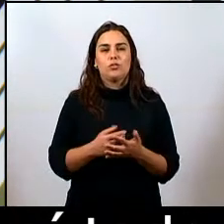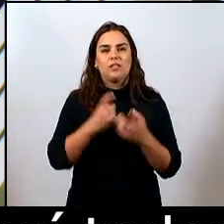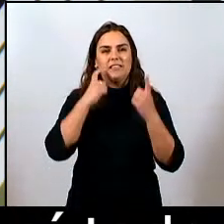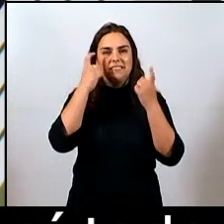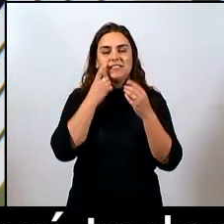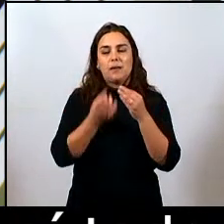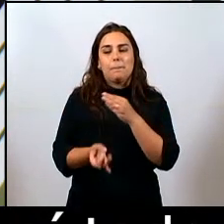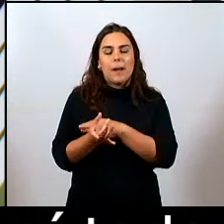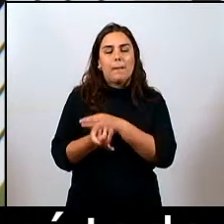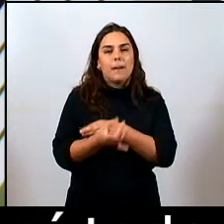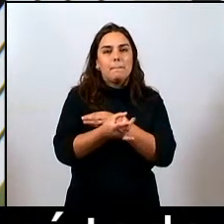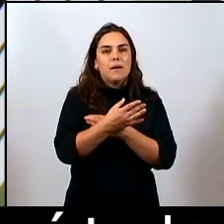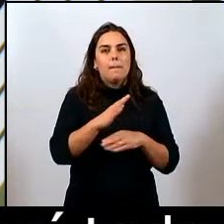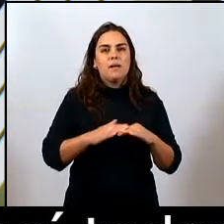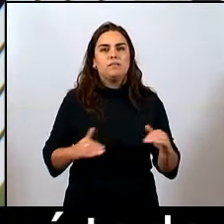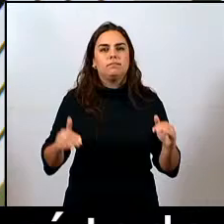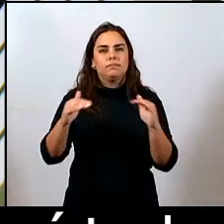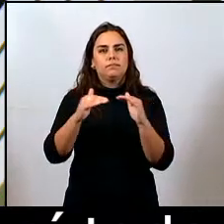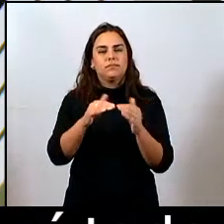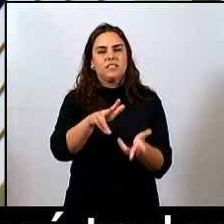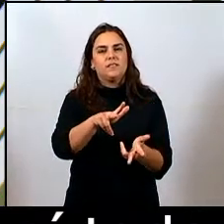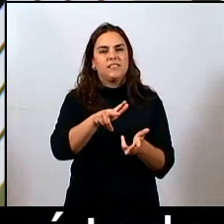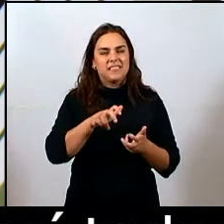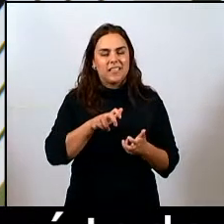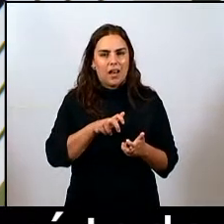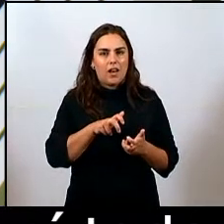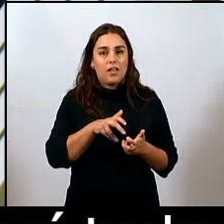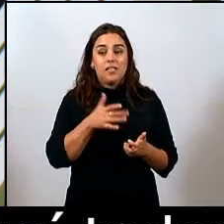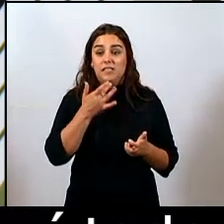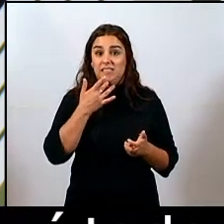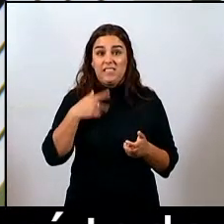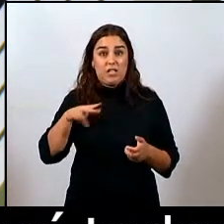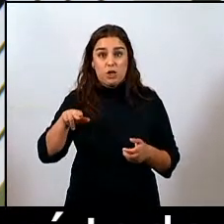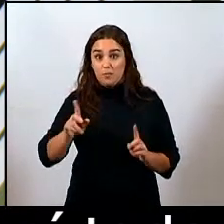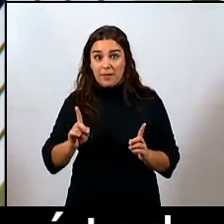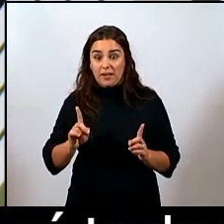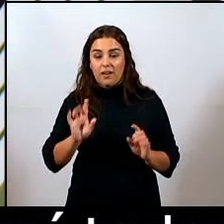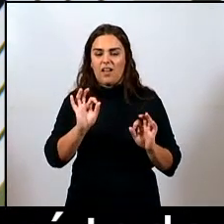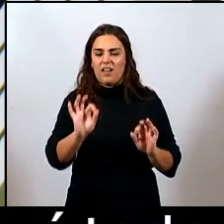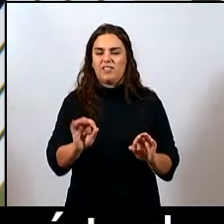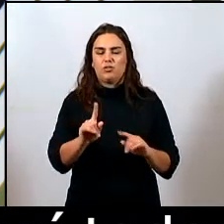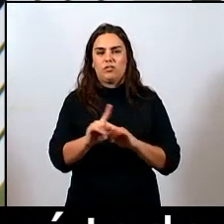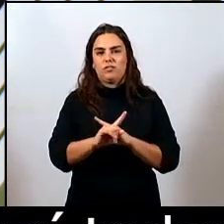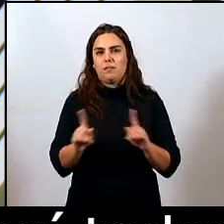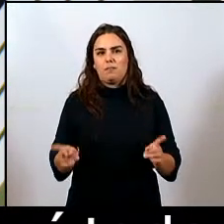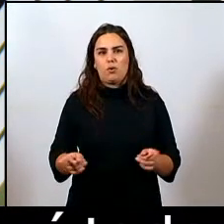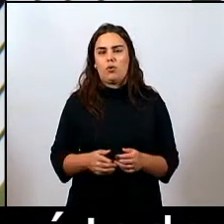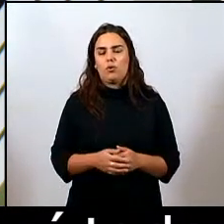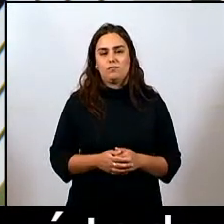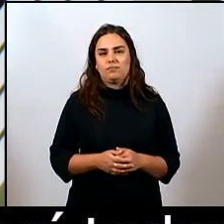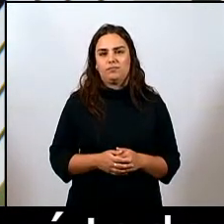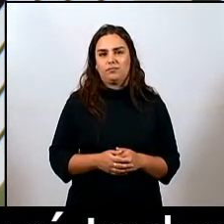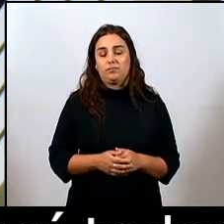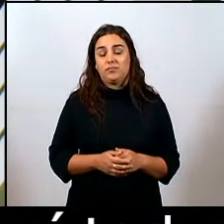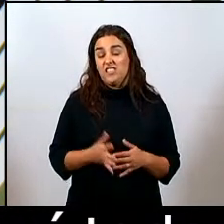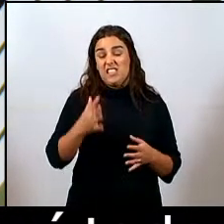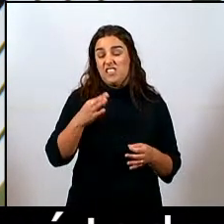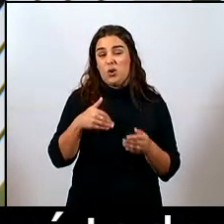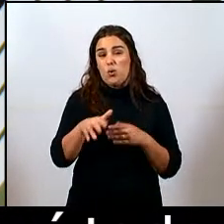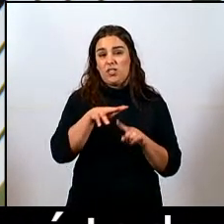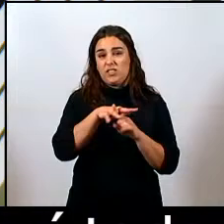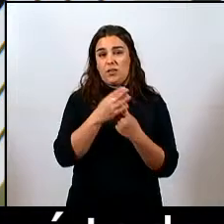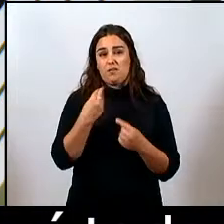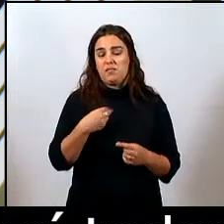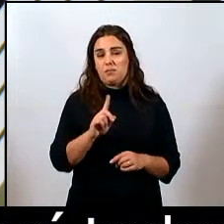saliendo, que se equipare con una inspección fiscal, que de no ser mi pareja, esto no hubiera sido ni siquiera algo que hubiera pasado de